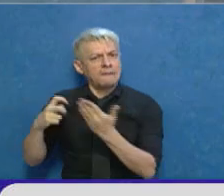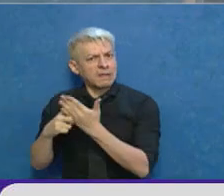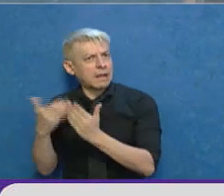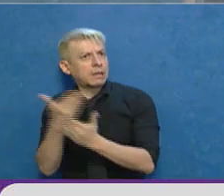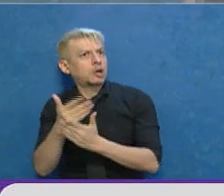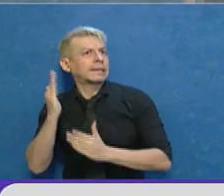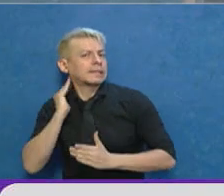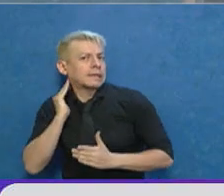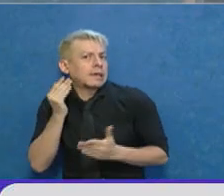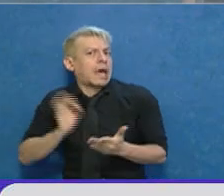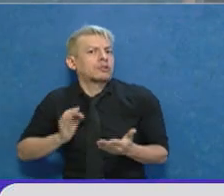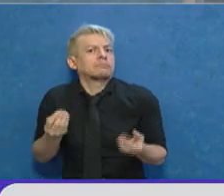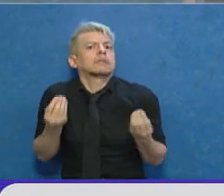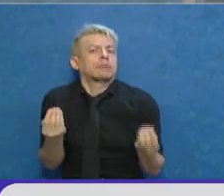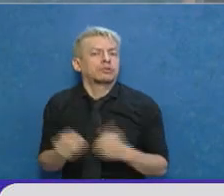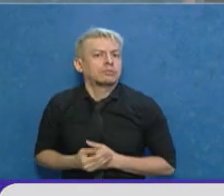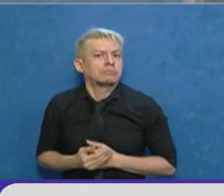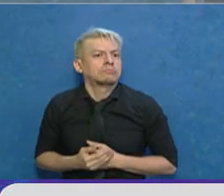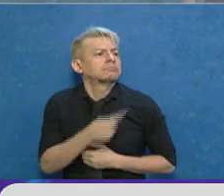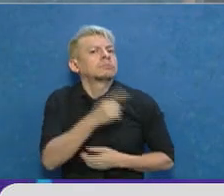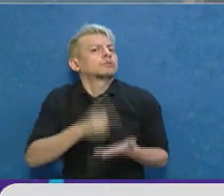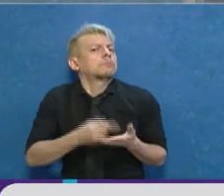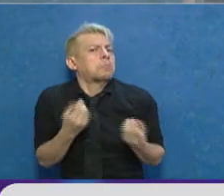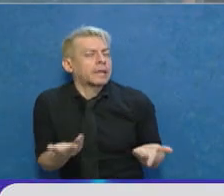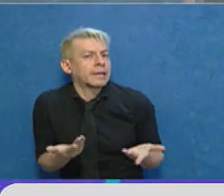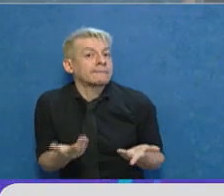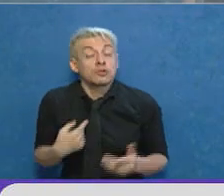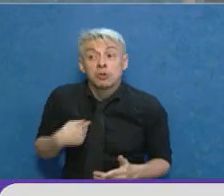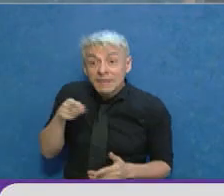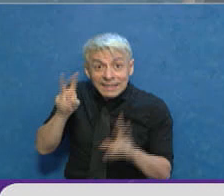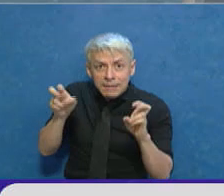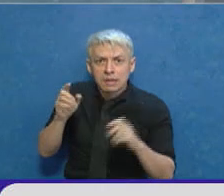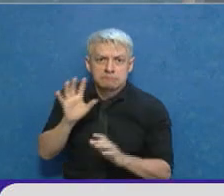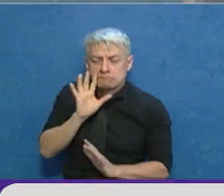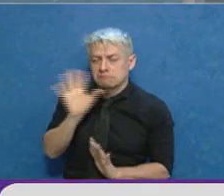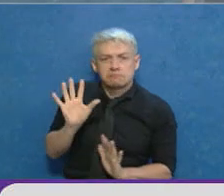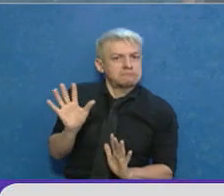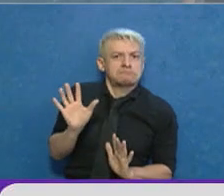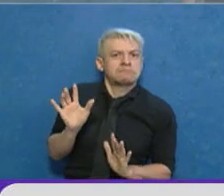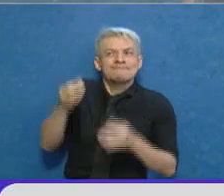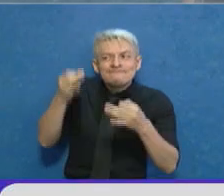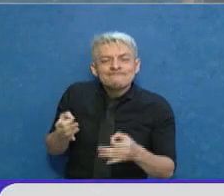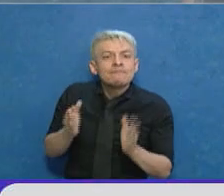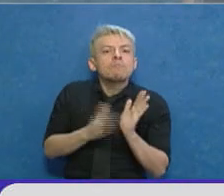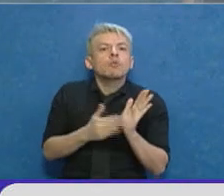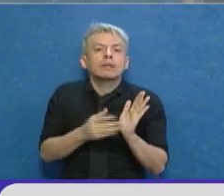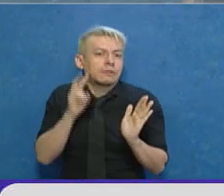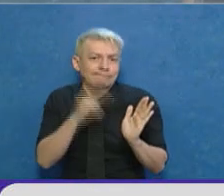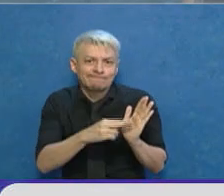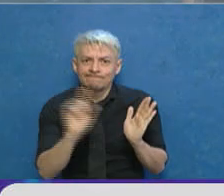los fundamentos del fallo, pero tengo que decir que, obviamente, si el fiscal